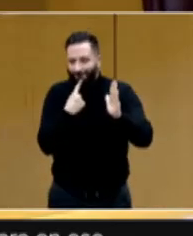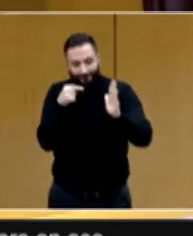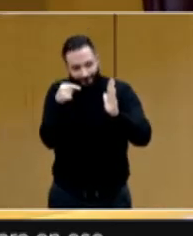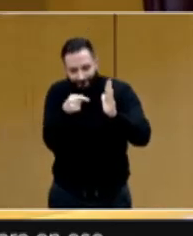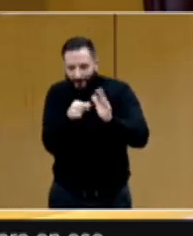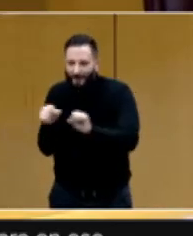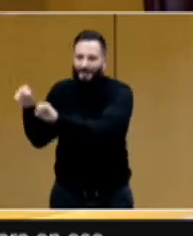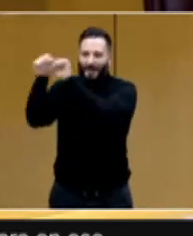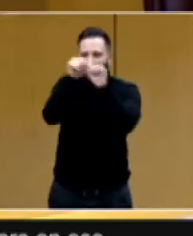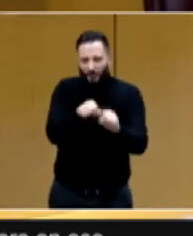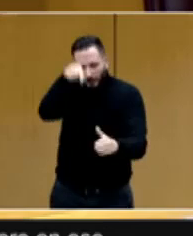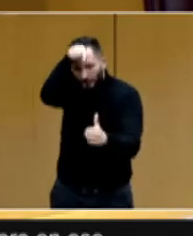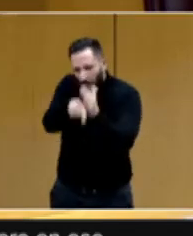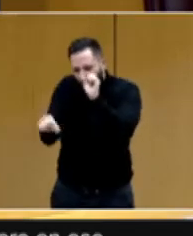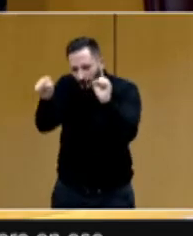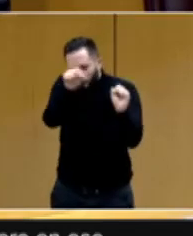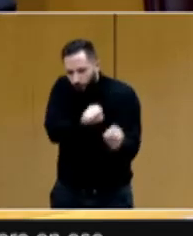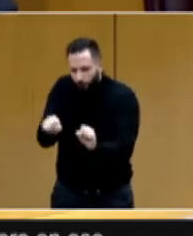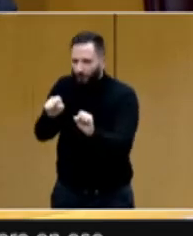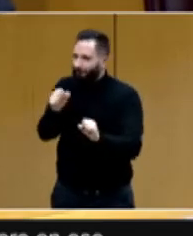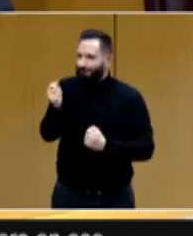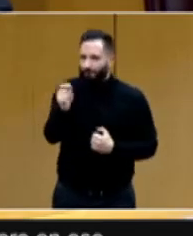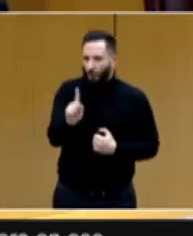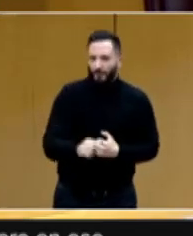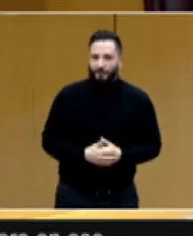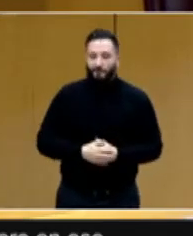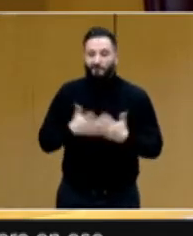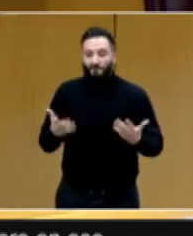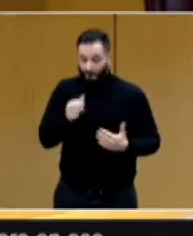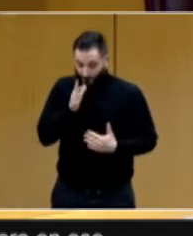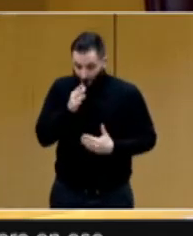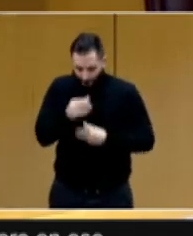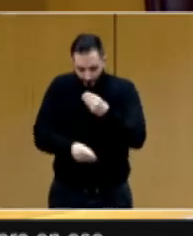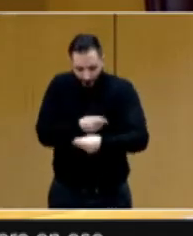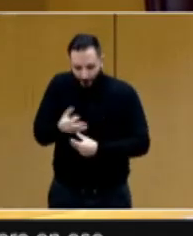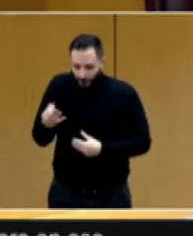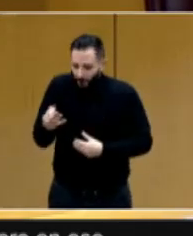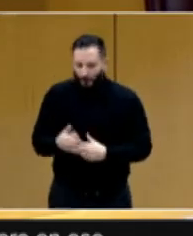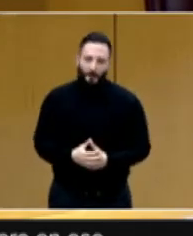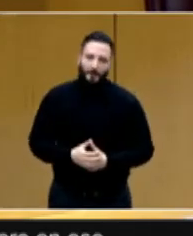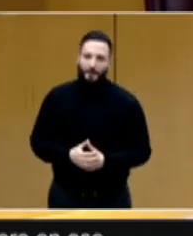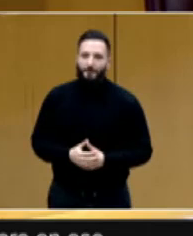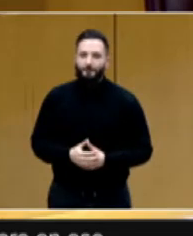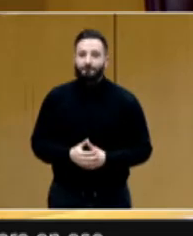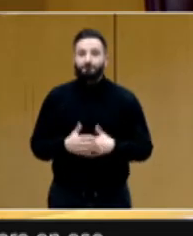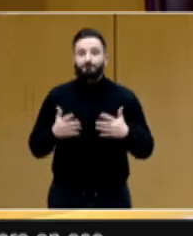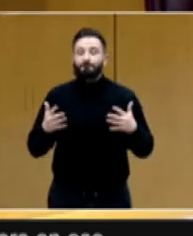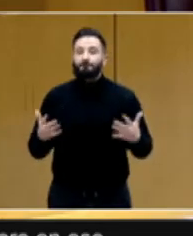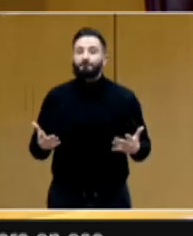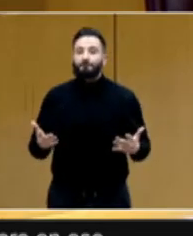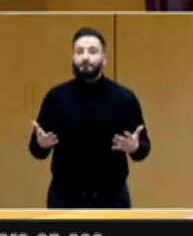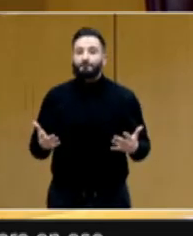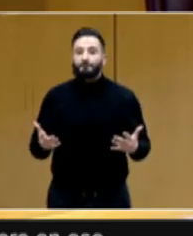Australia qué es lo que estamos haciendo qué es lo que se va a hacer Pues de entrada potenciar lógicamente el ejercicio